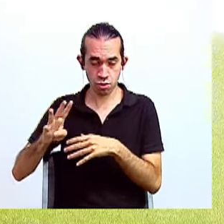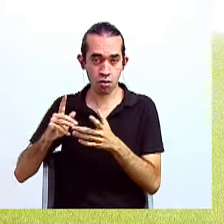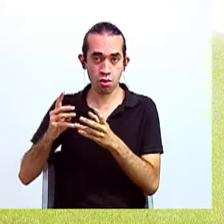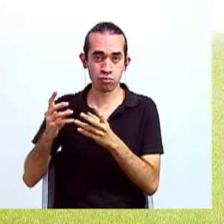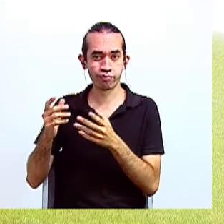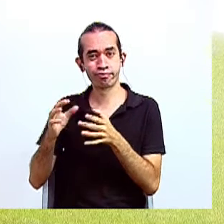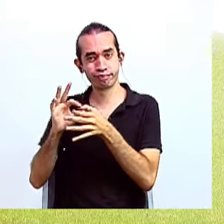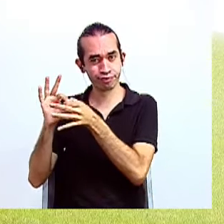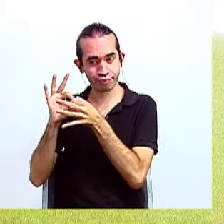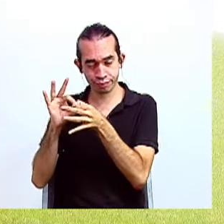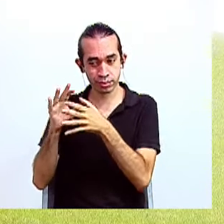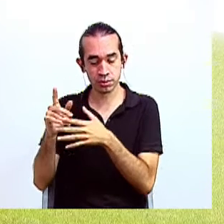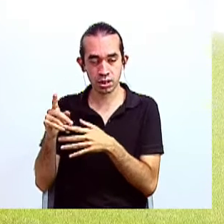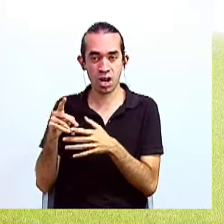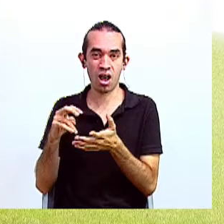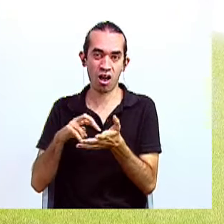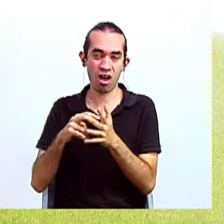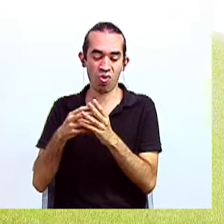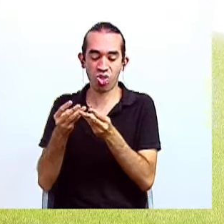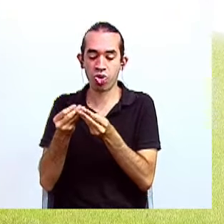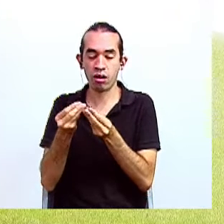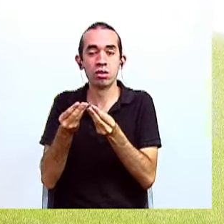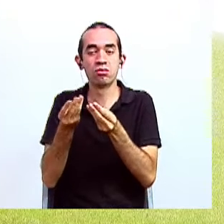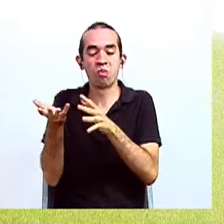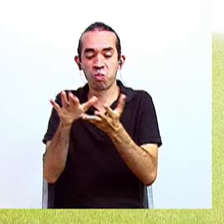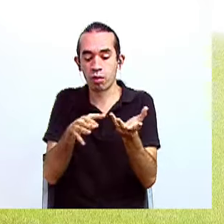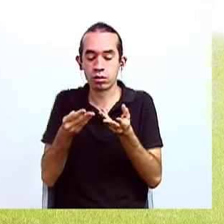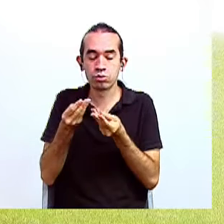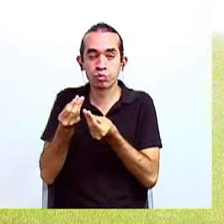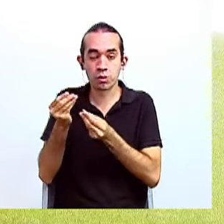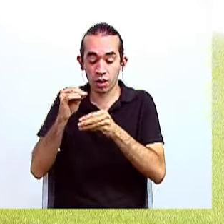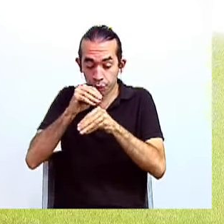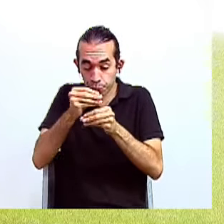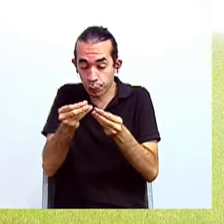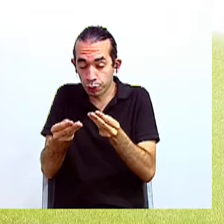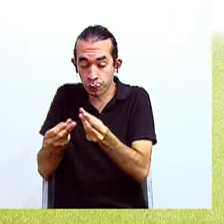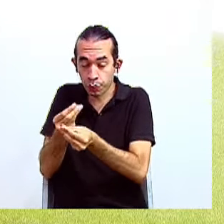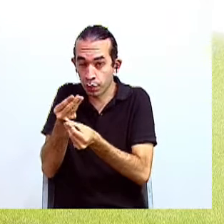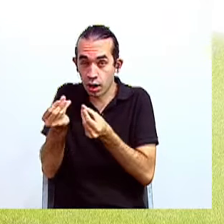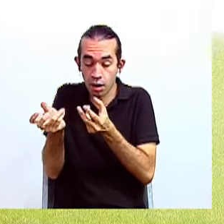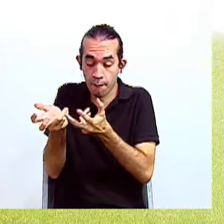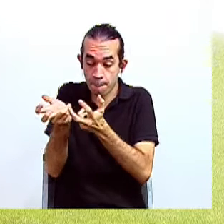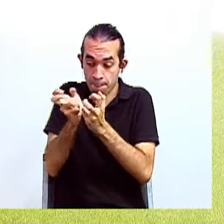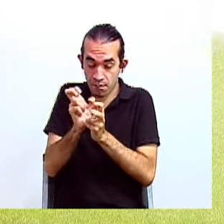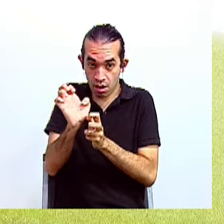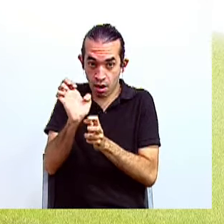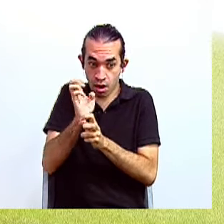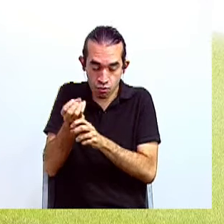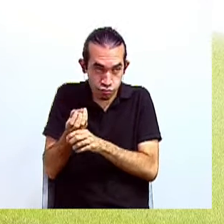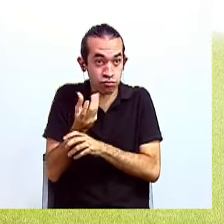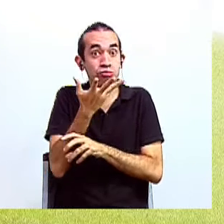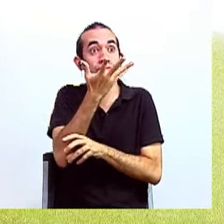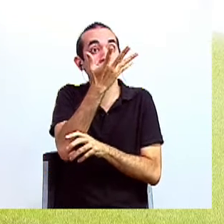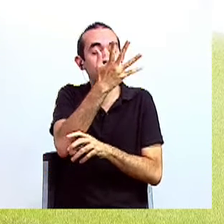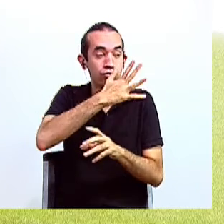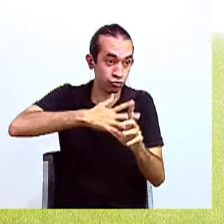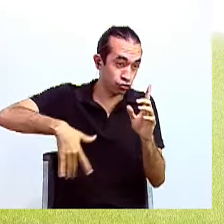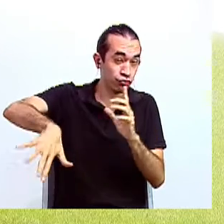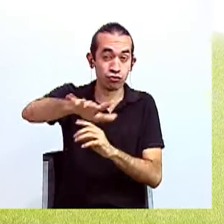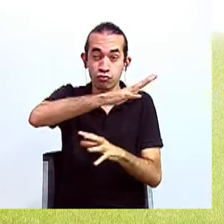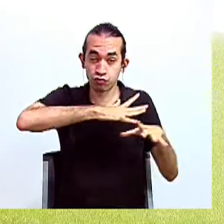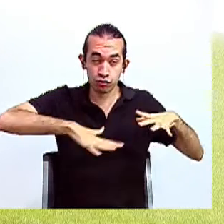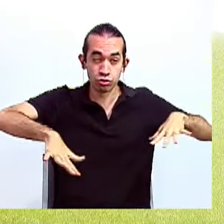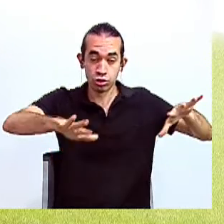organismos muertos. Absorben y liberan energía al medio, pero además tienen una función